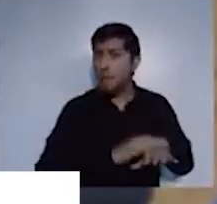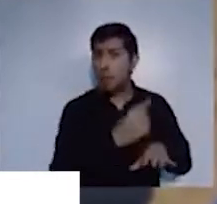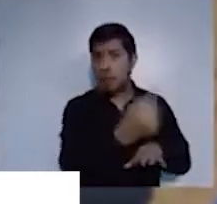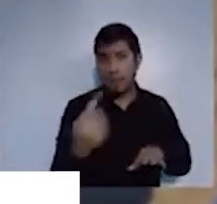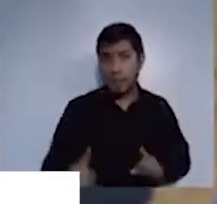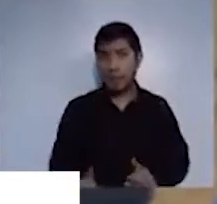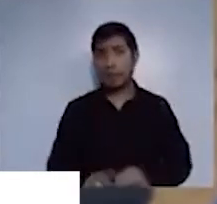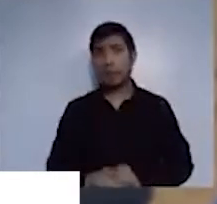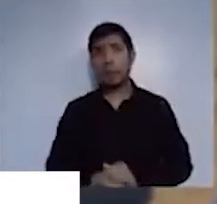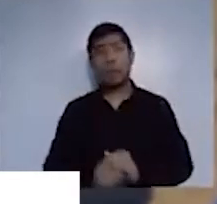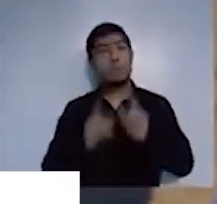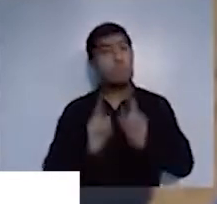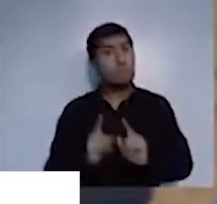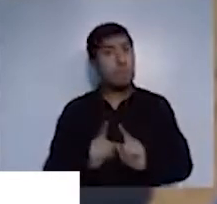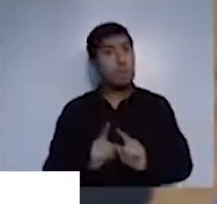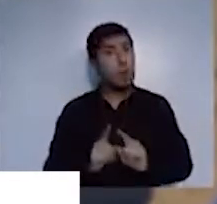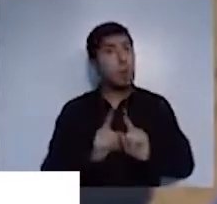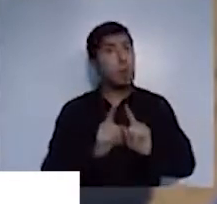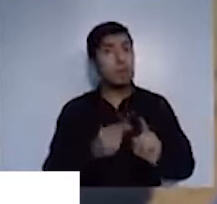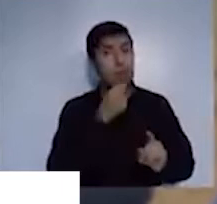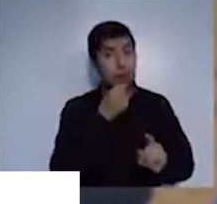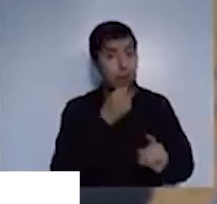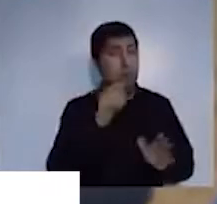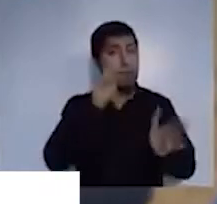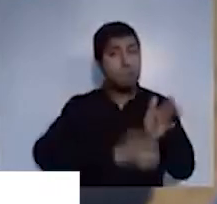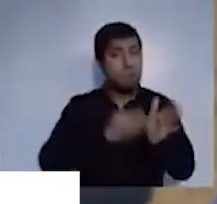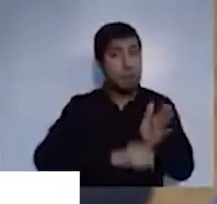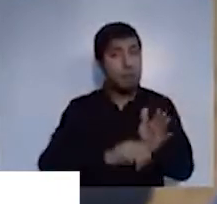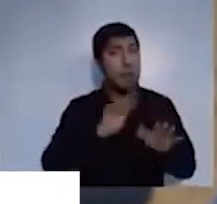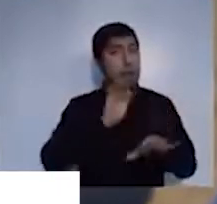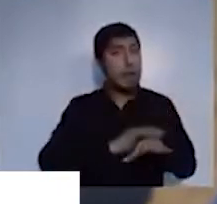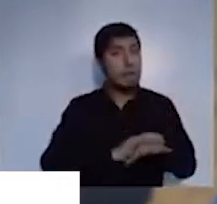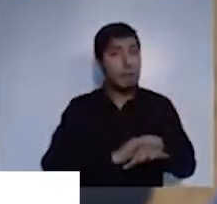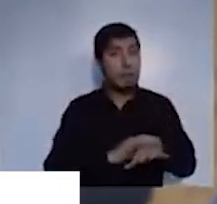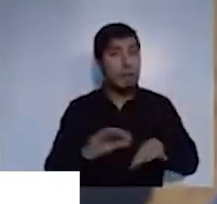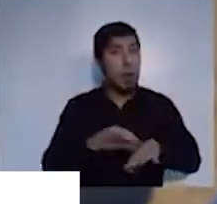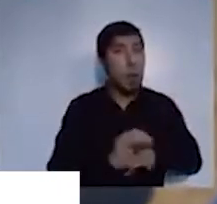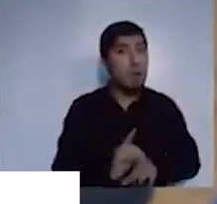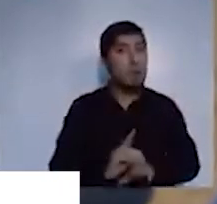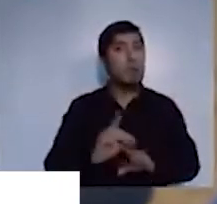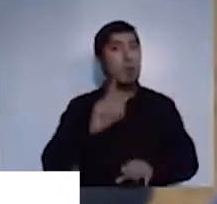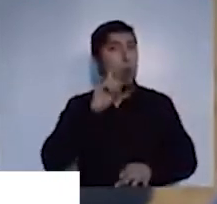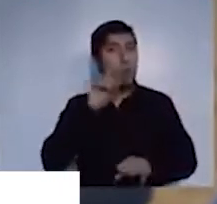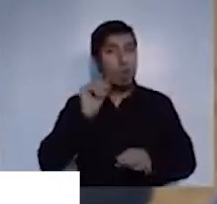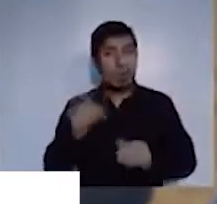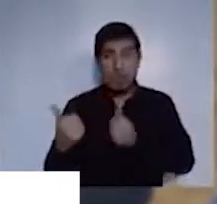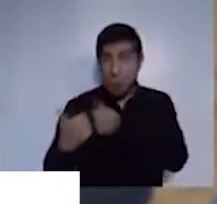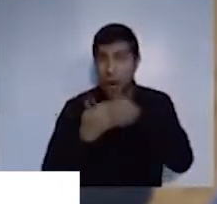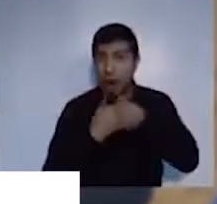abrir. Tienen el mismo régimen que las tipo 1, es decir, tienen que firmar un compromiso con los municipios para